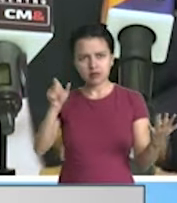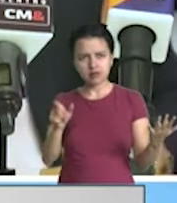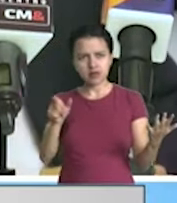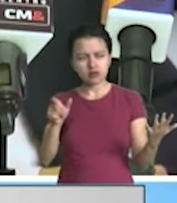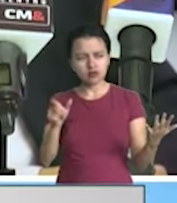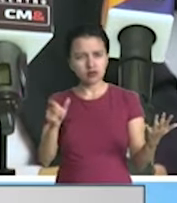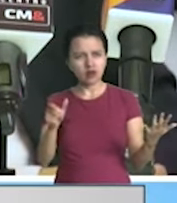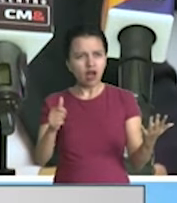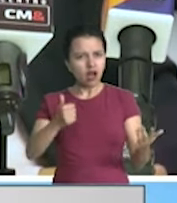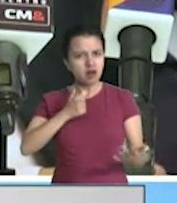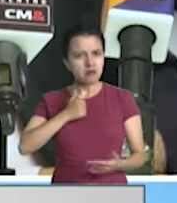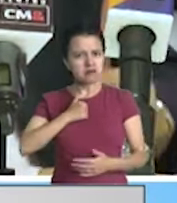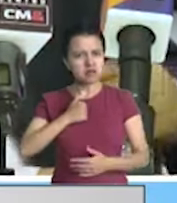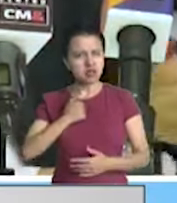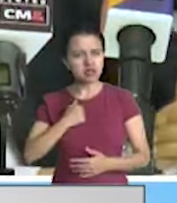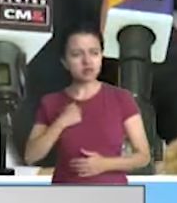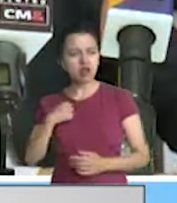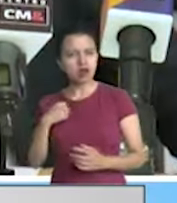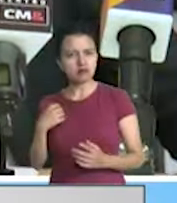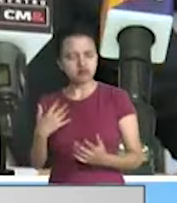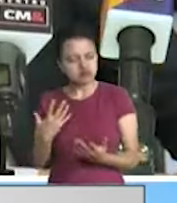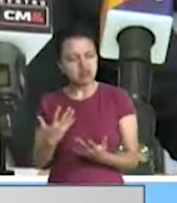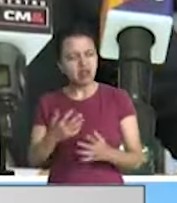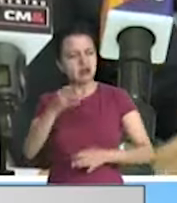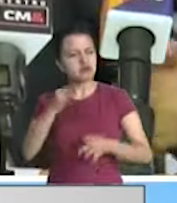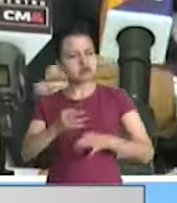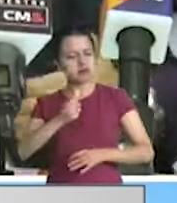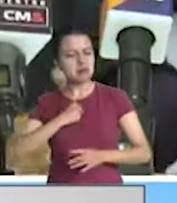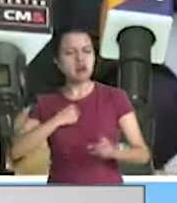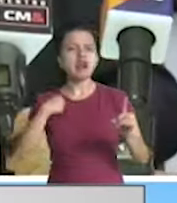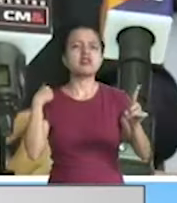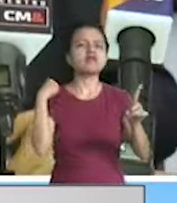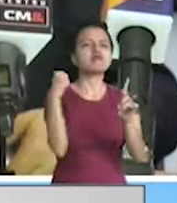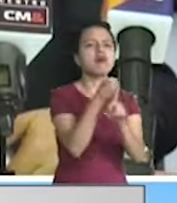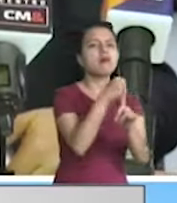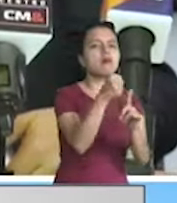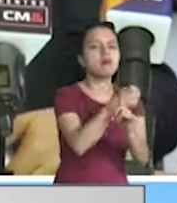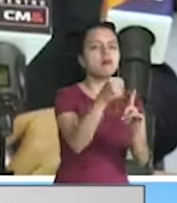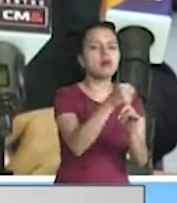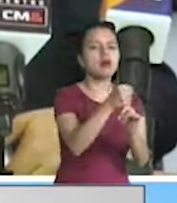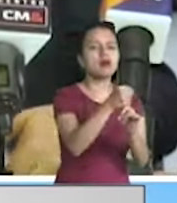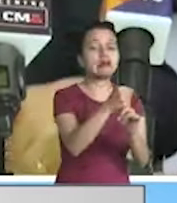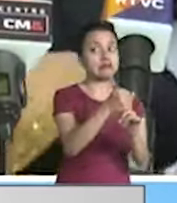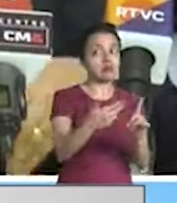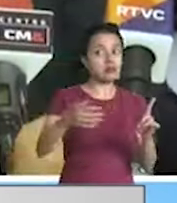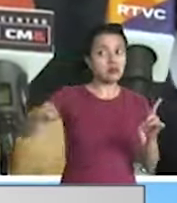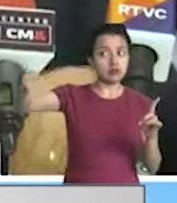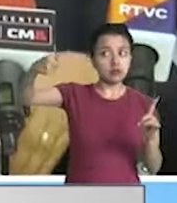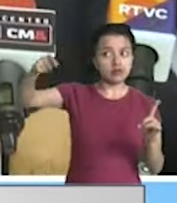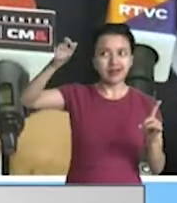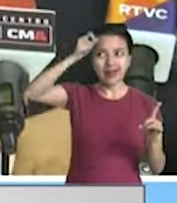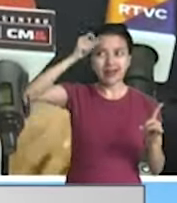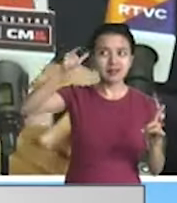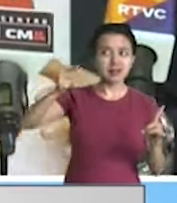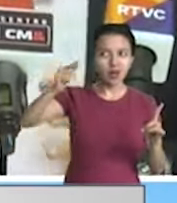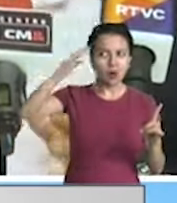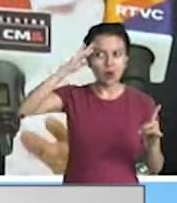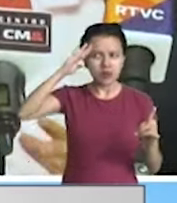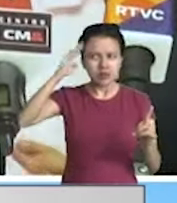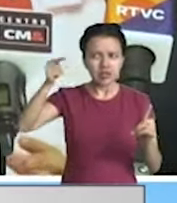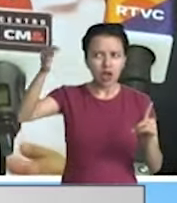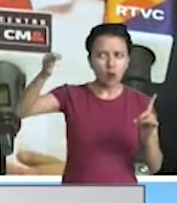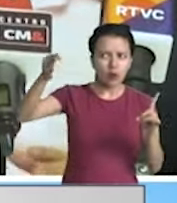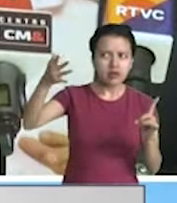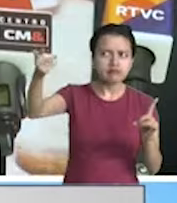a una contravención, es evidentemente la falla del Estado. El primer elemento mediante el